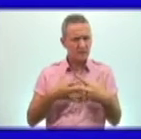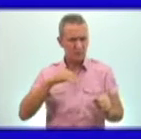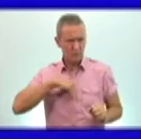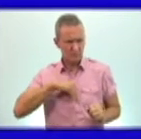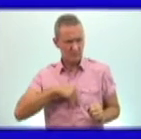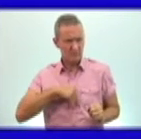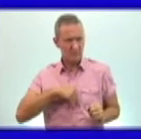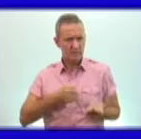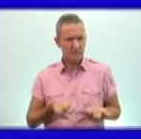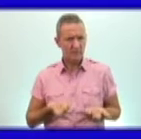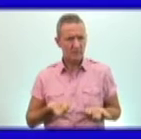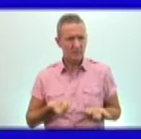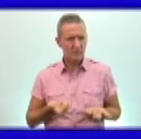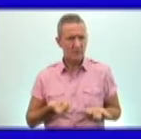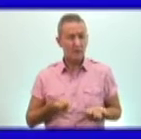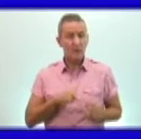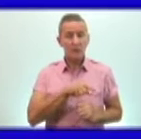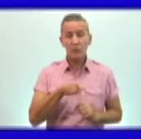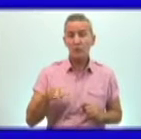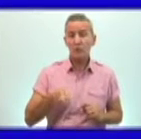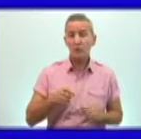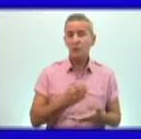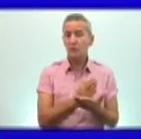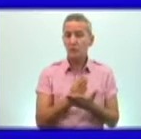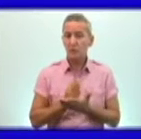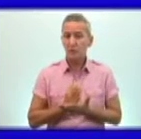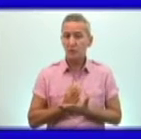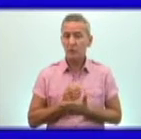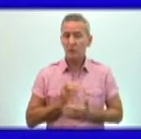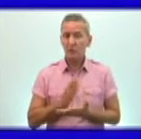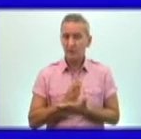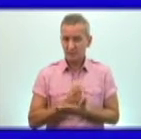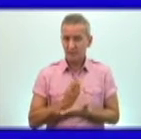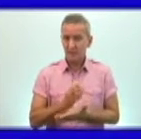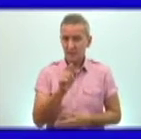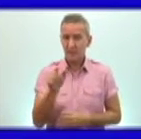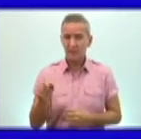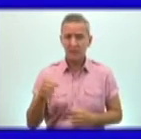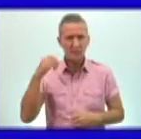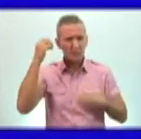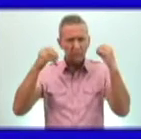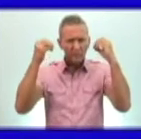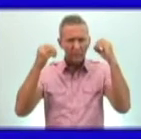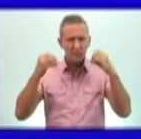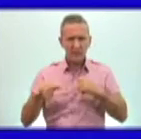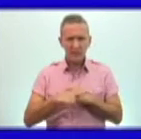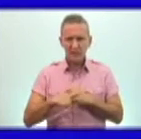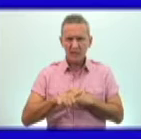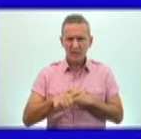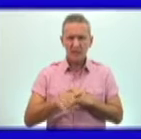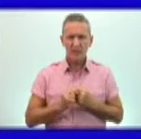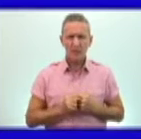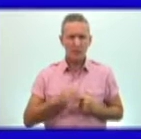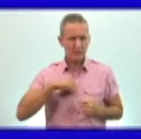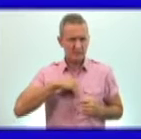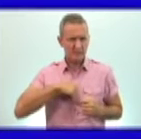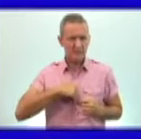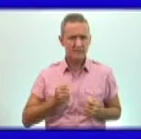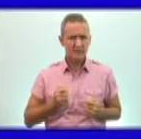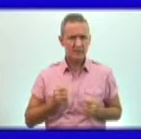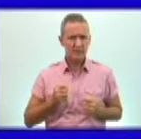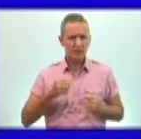sentimiento. Cuando ustedes, estudiantes, piensan, ¿es en la misma proporción en que sientan lo que